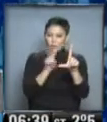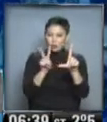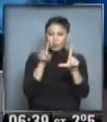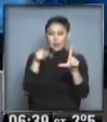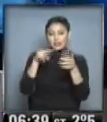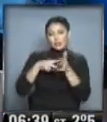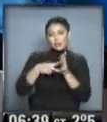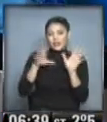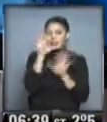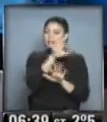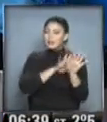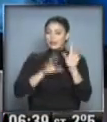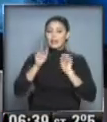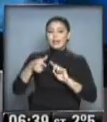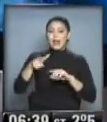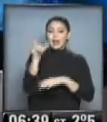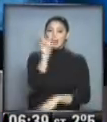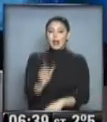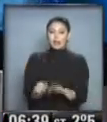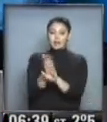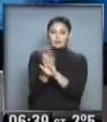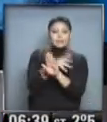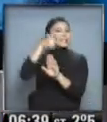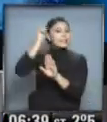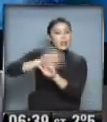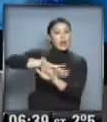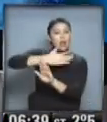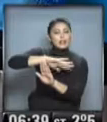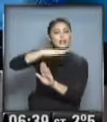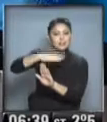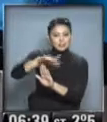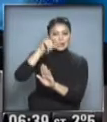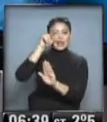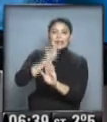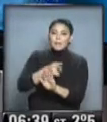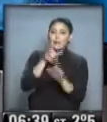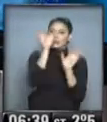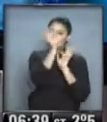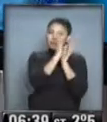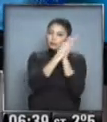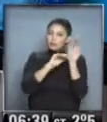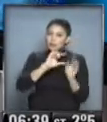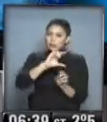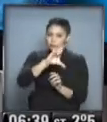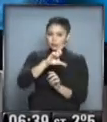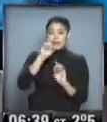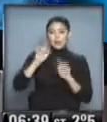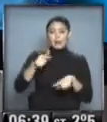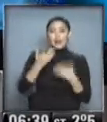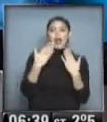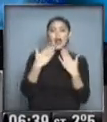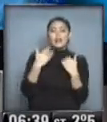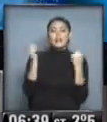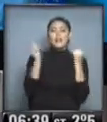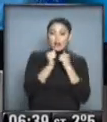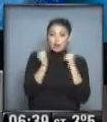grisáceo, en la zona cordillerana, qué lindo, ahí hay alto, alto, hay bastante nieve ya, y un frente de aire frío que